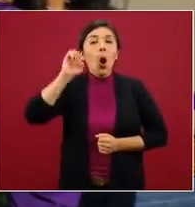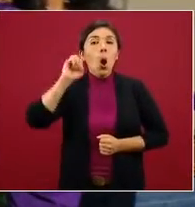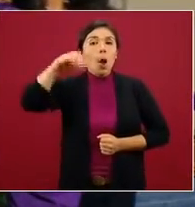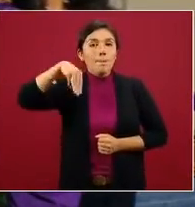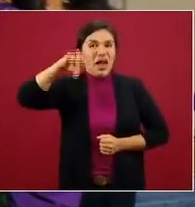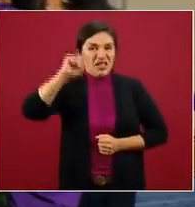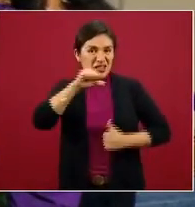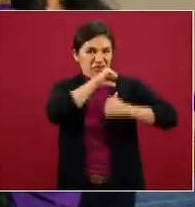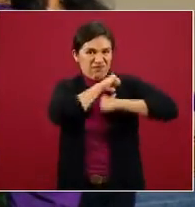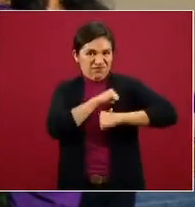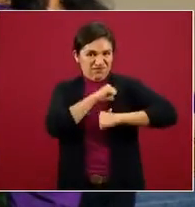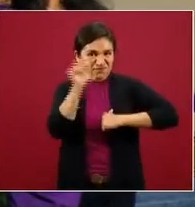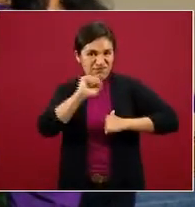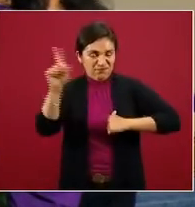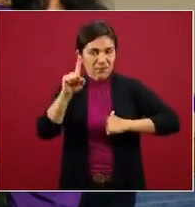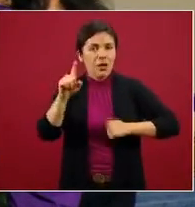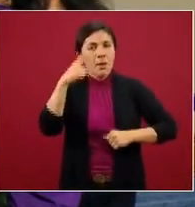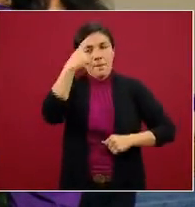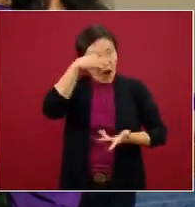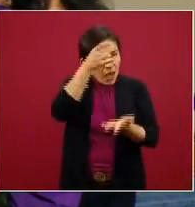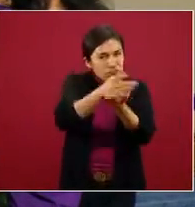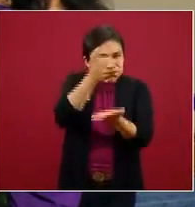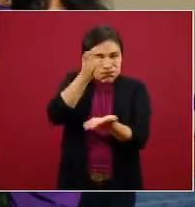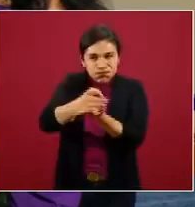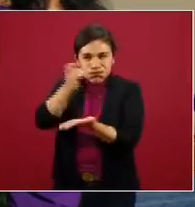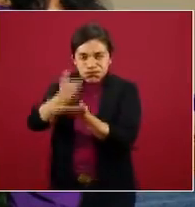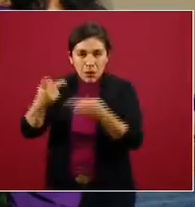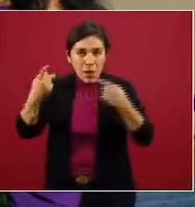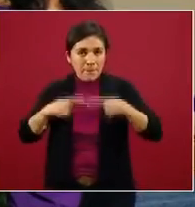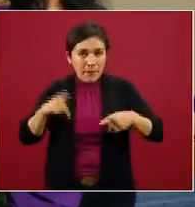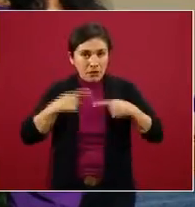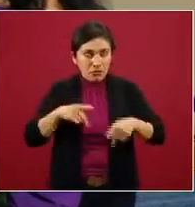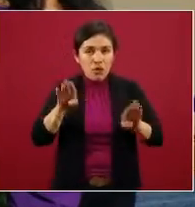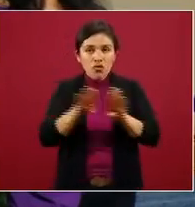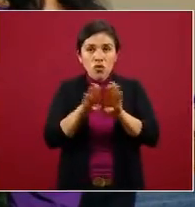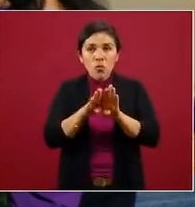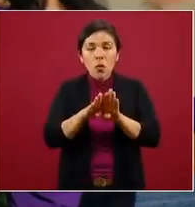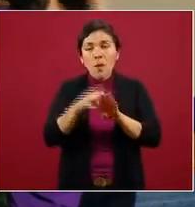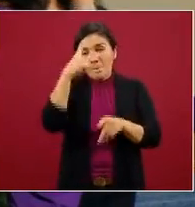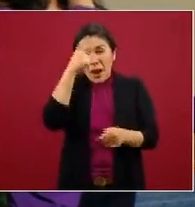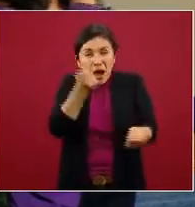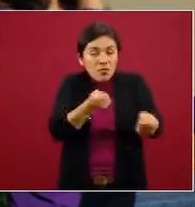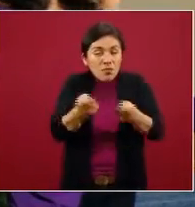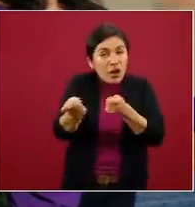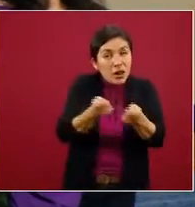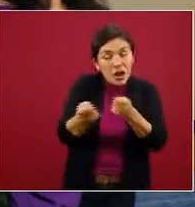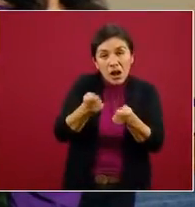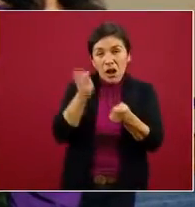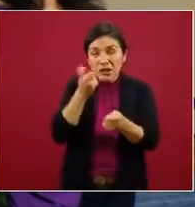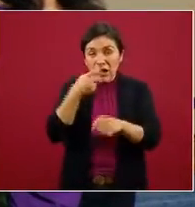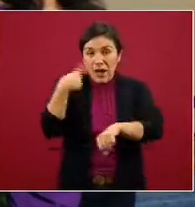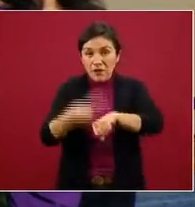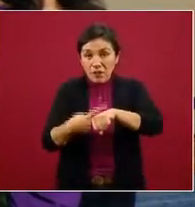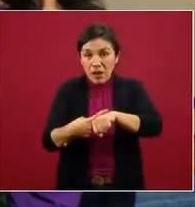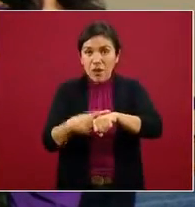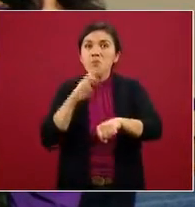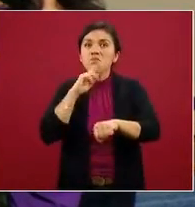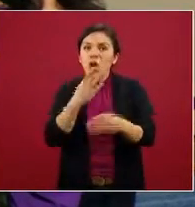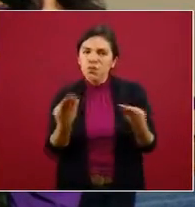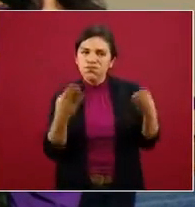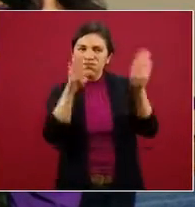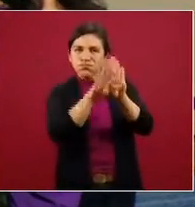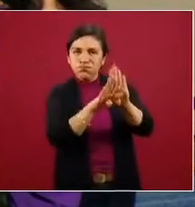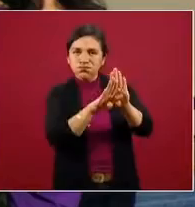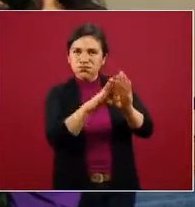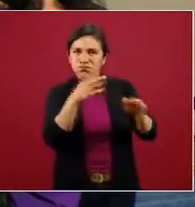Salud de identificar los casos como práctica para controlar la enfermedad, aislarlos y